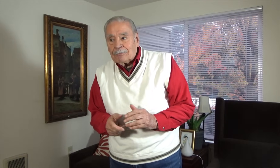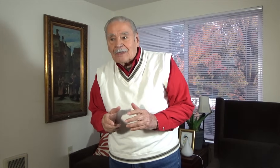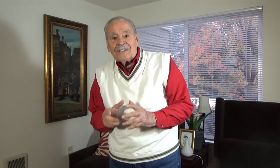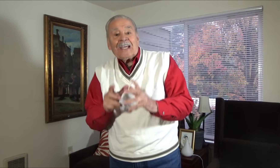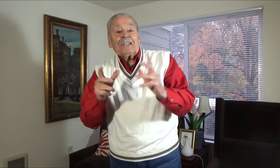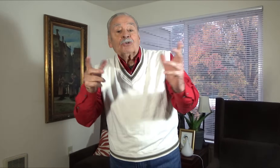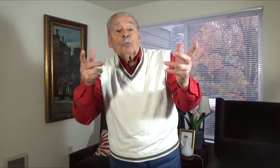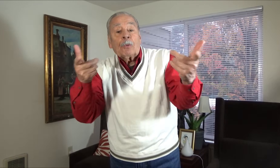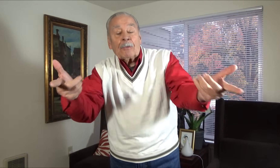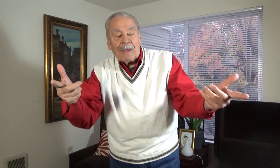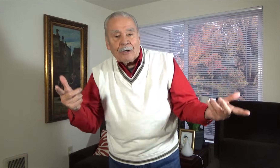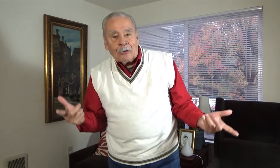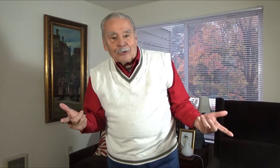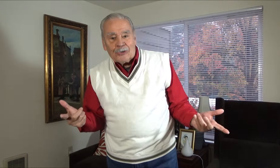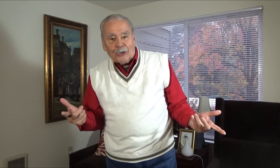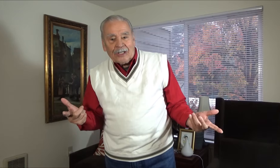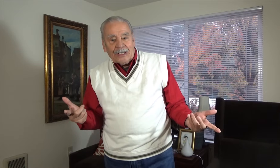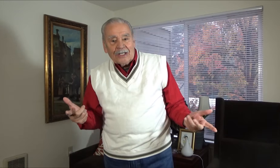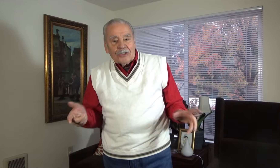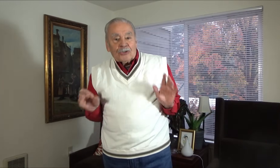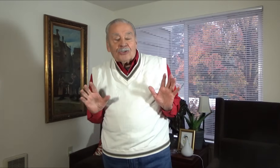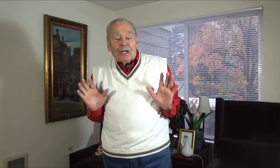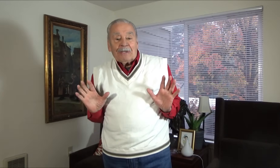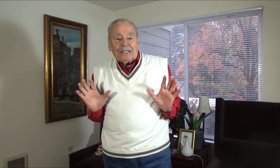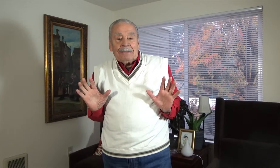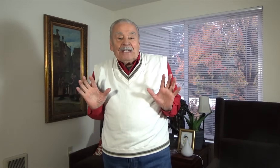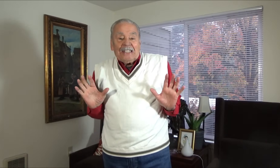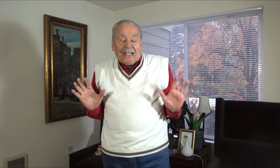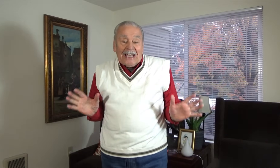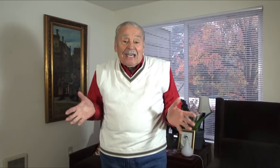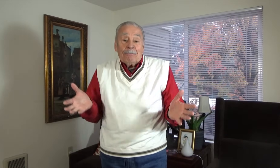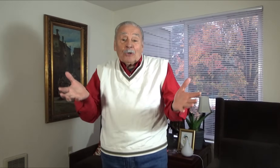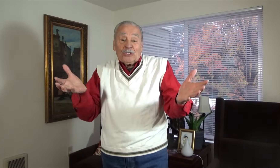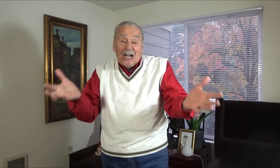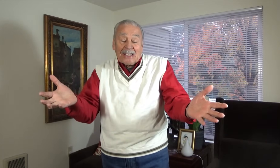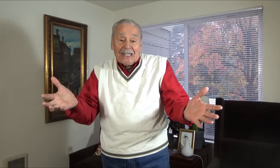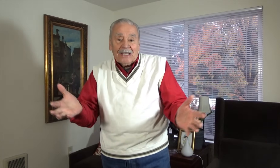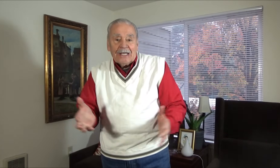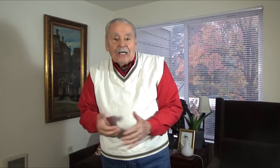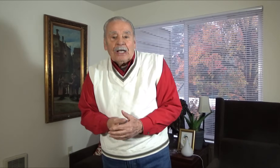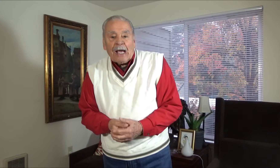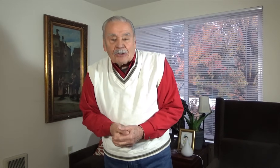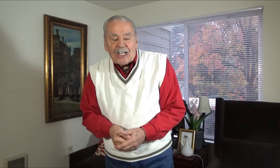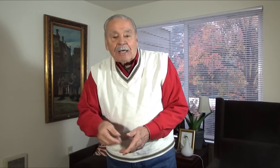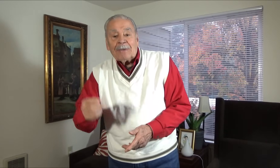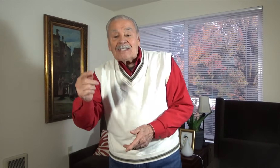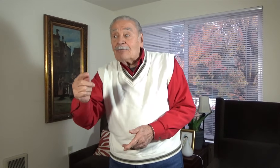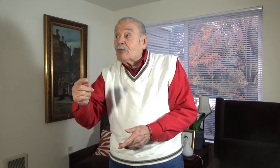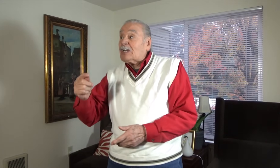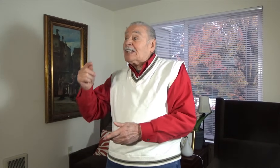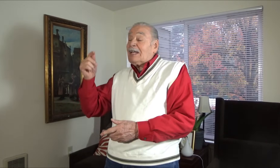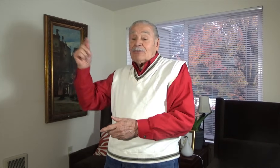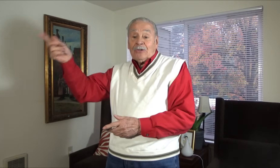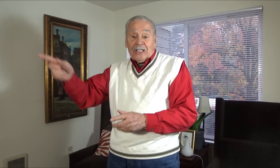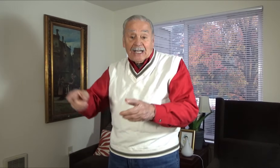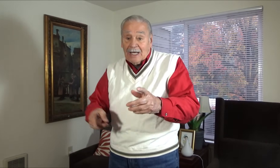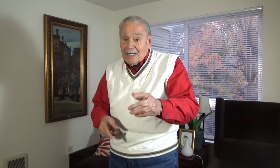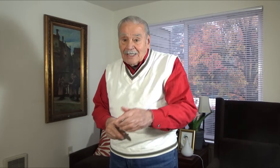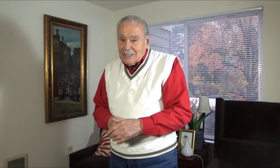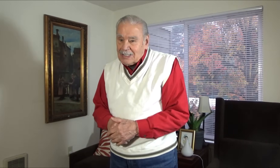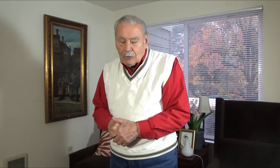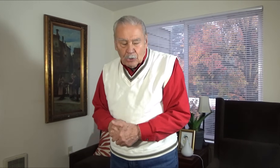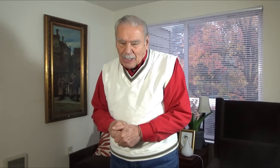que saques tus propias conclusiones. Yo solamente, mi tarea es mostrarte las cosas que pasan fuera de la